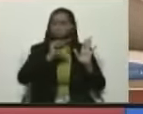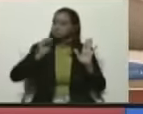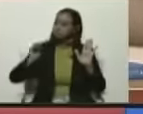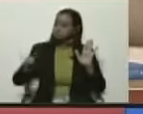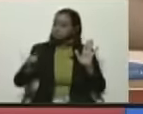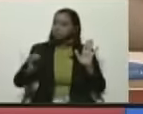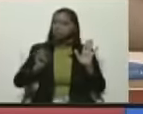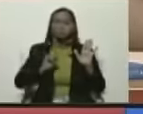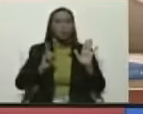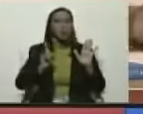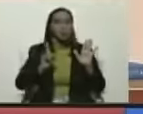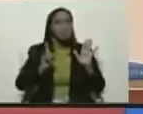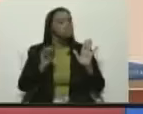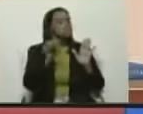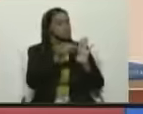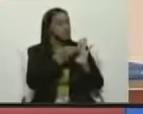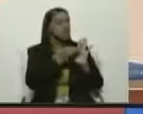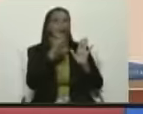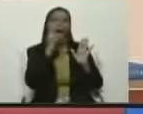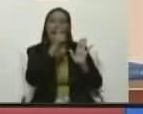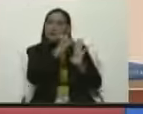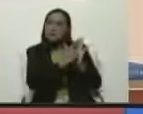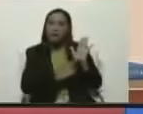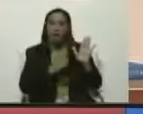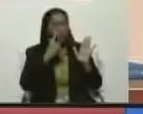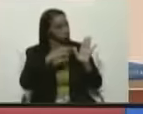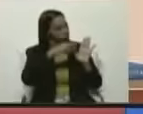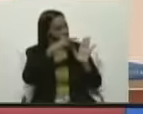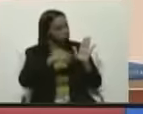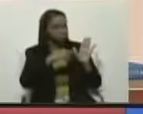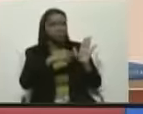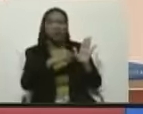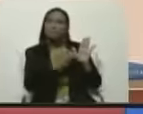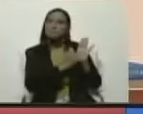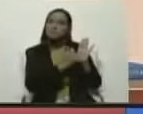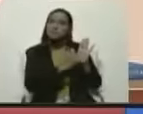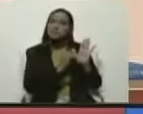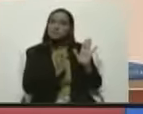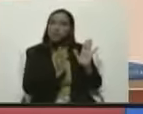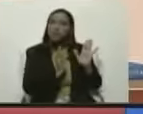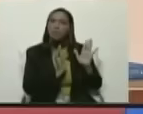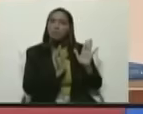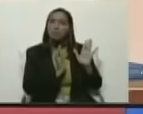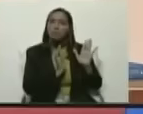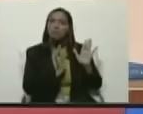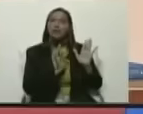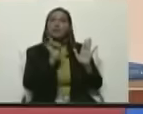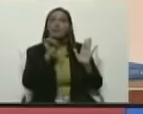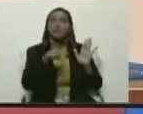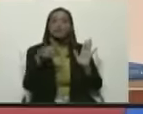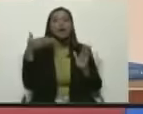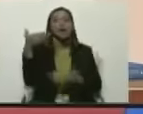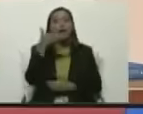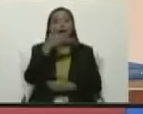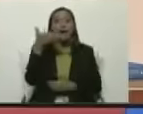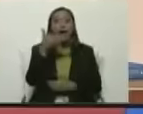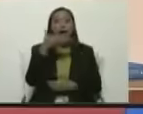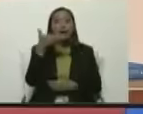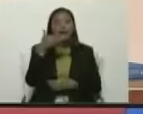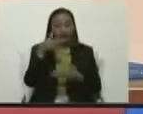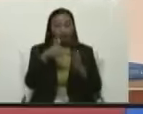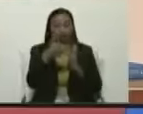mismo chequeo, se está entregando una carta del presidente Maduro